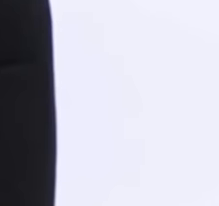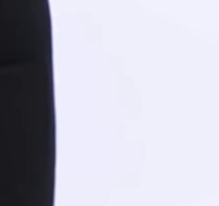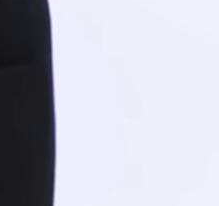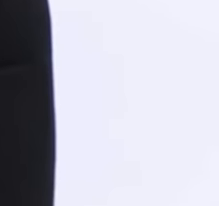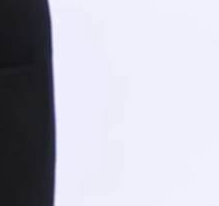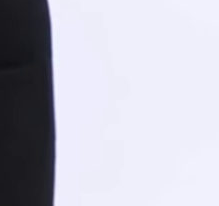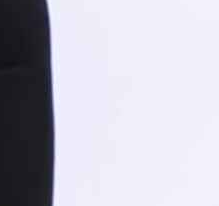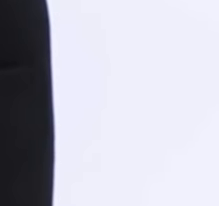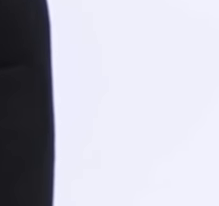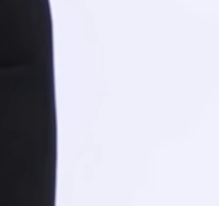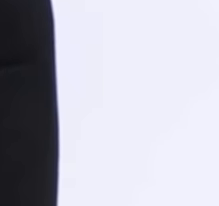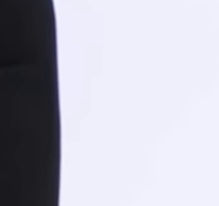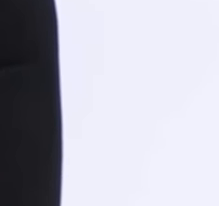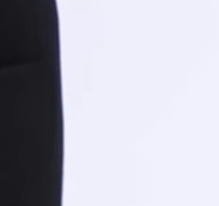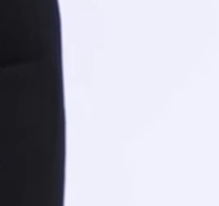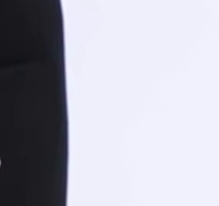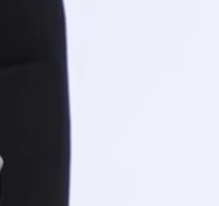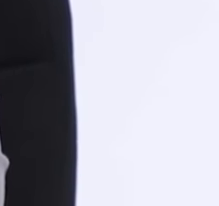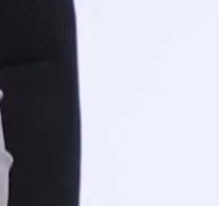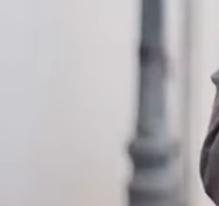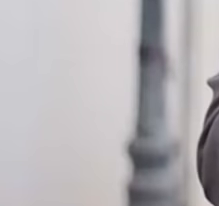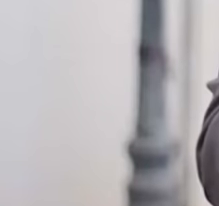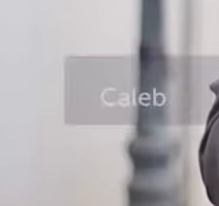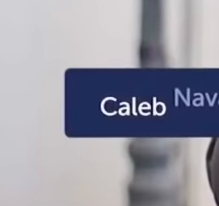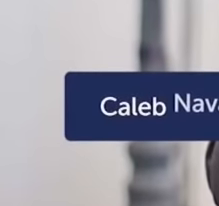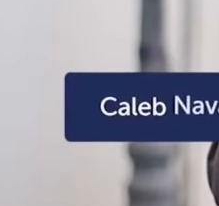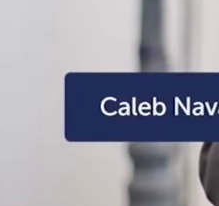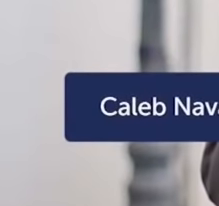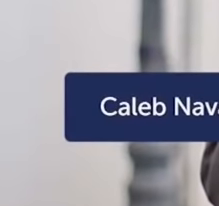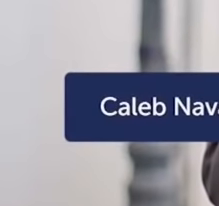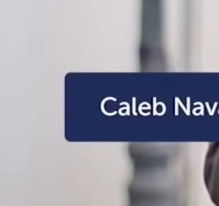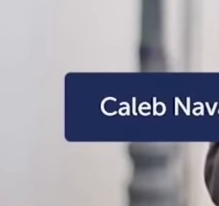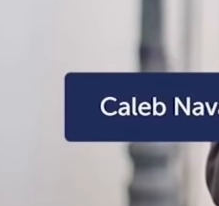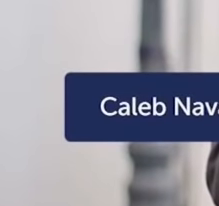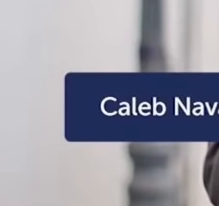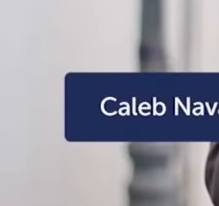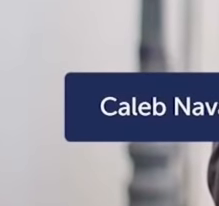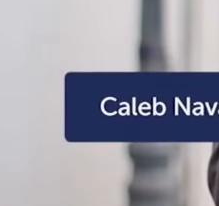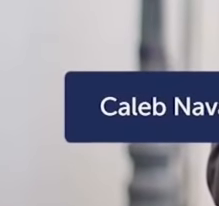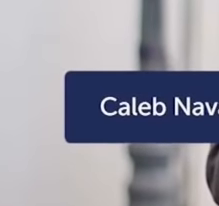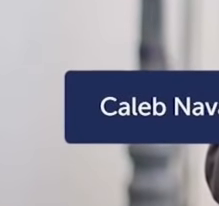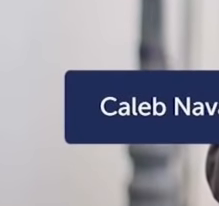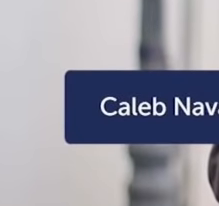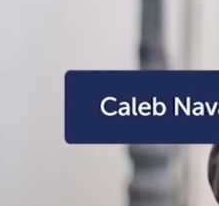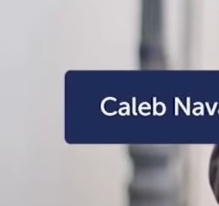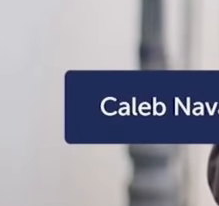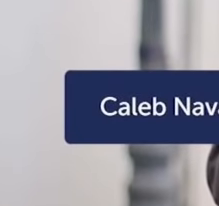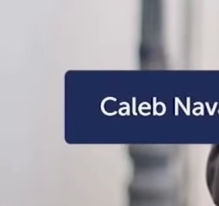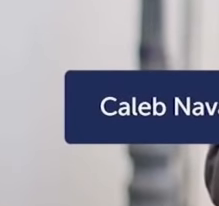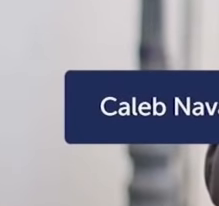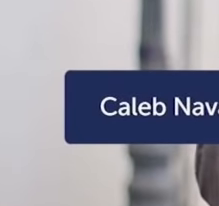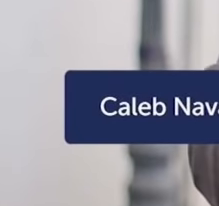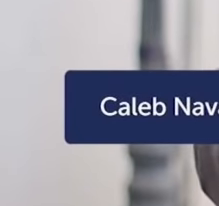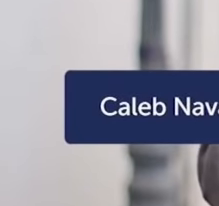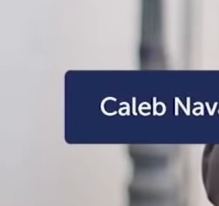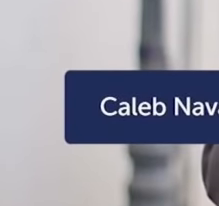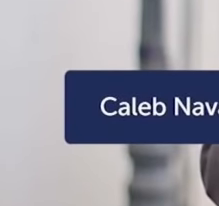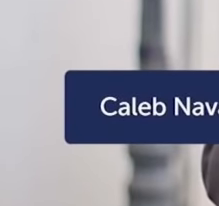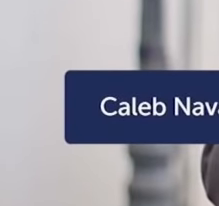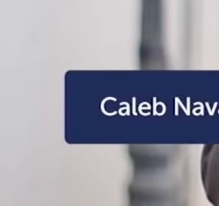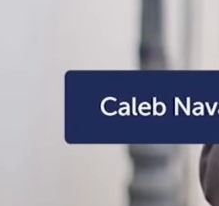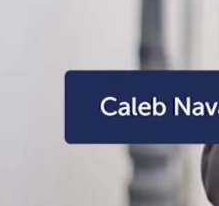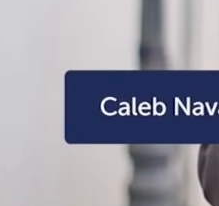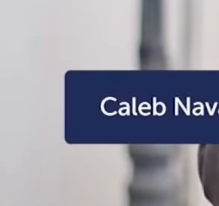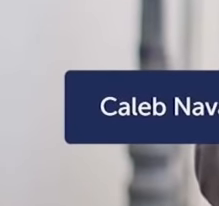a conllevar a mejores ingresos para esta institución nos explicaban que muchísimos países de la región ya tienen una ley integral